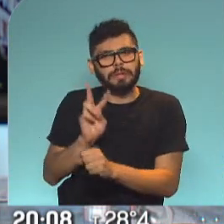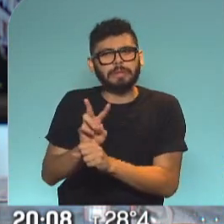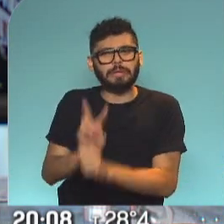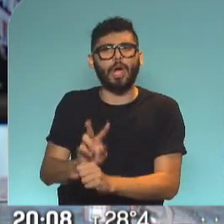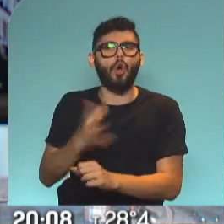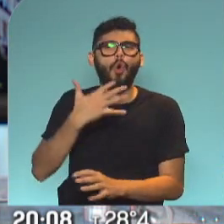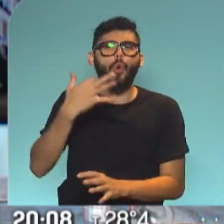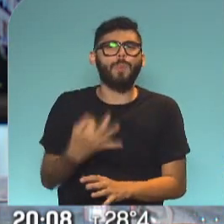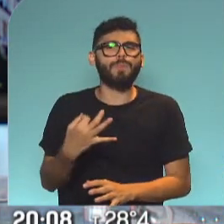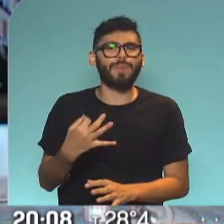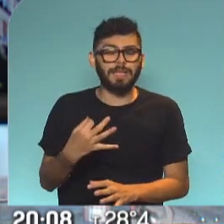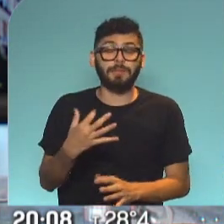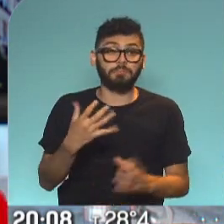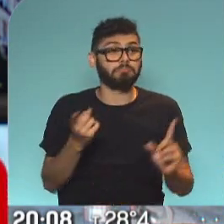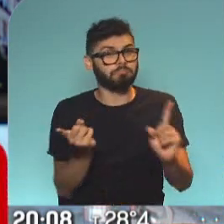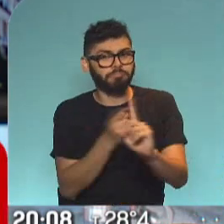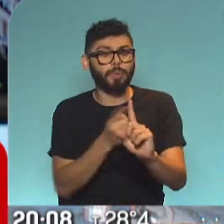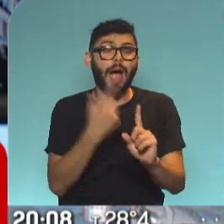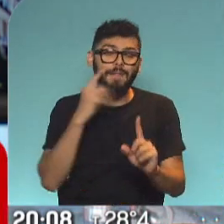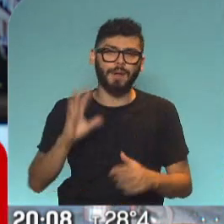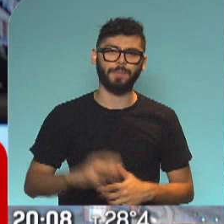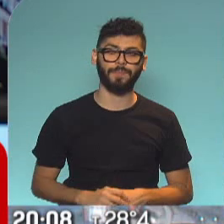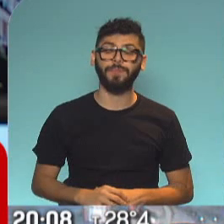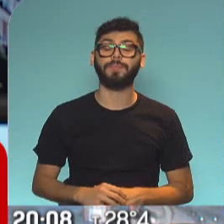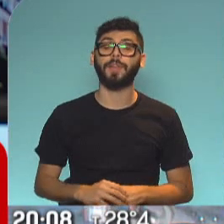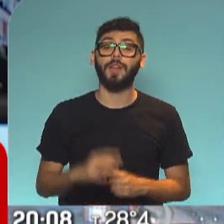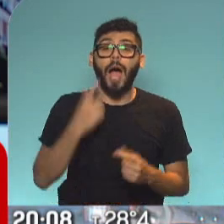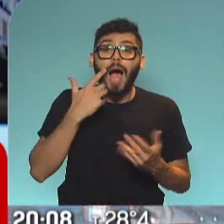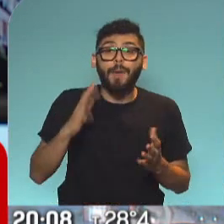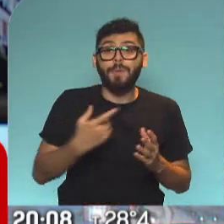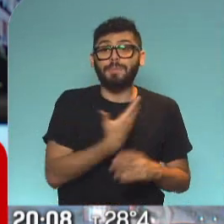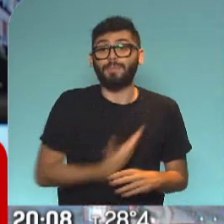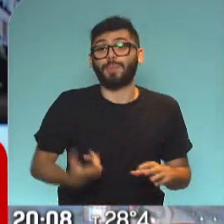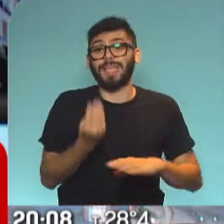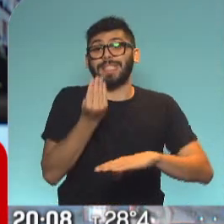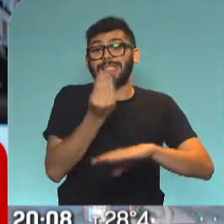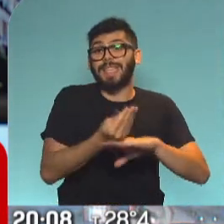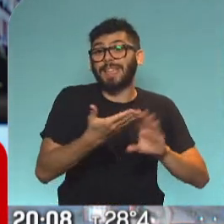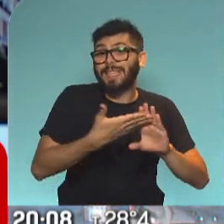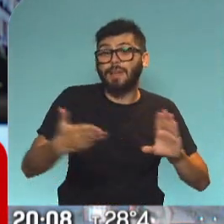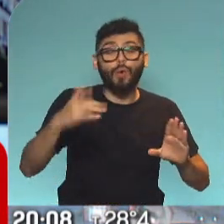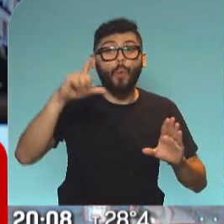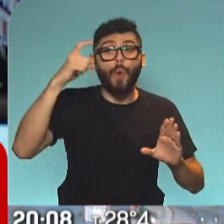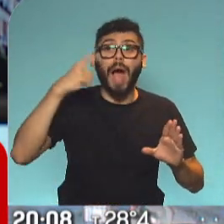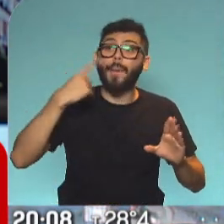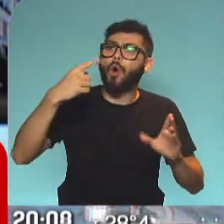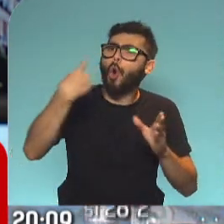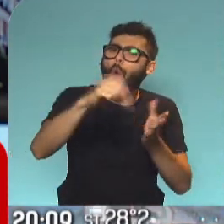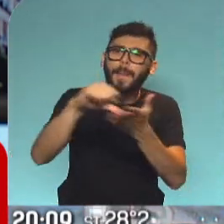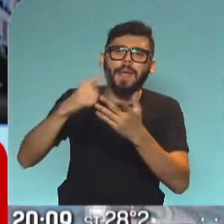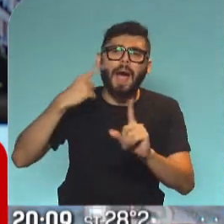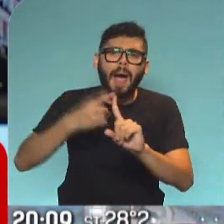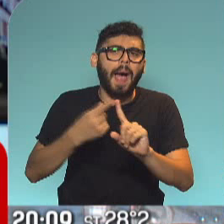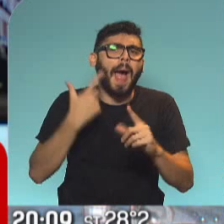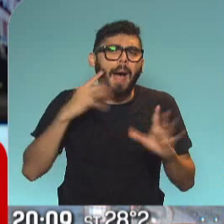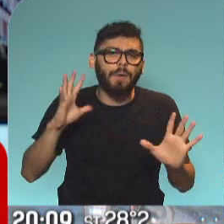las relaciones que puede llegar a fomentar ahora el presidente Joe Biden o su presidencia con otros países. Pero también un hecho destacado de esta